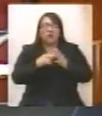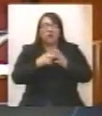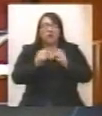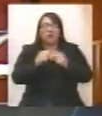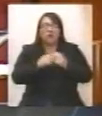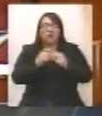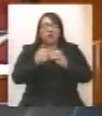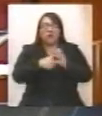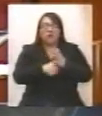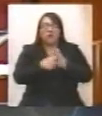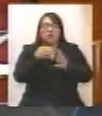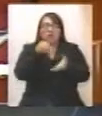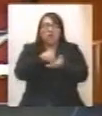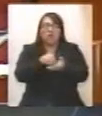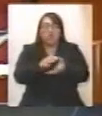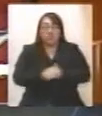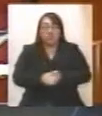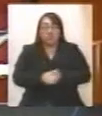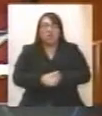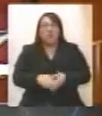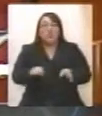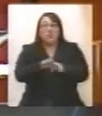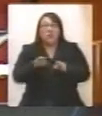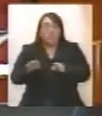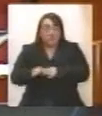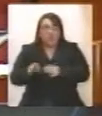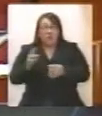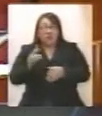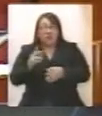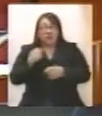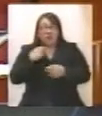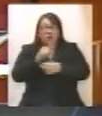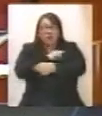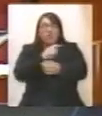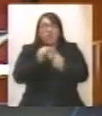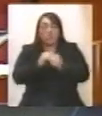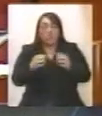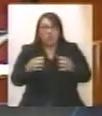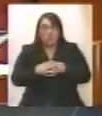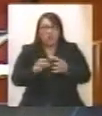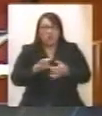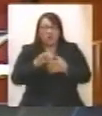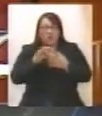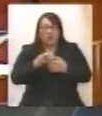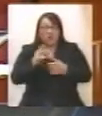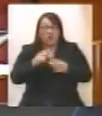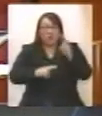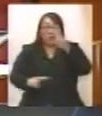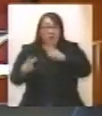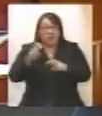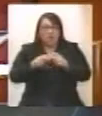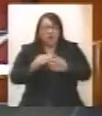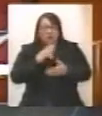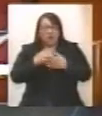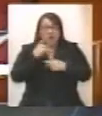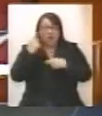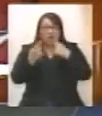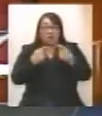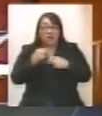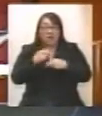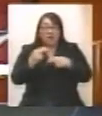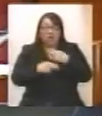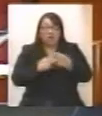huellas dactilares. Del mismo modo, se viene fortaleciendo las unidades especializadas de investigación criminal a